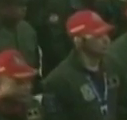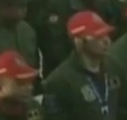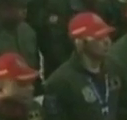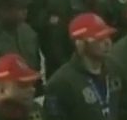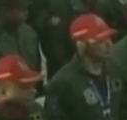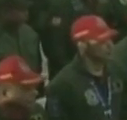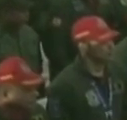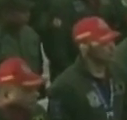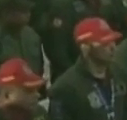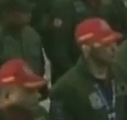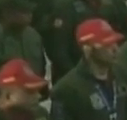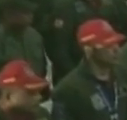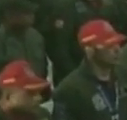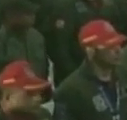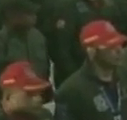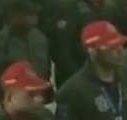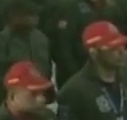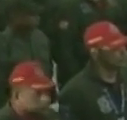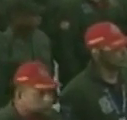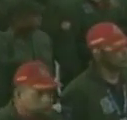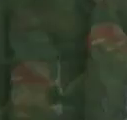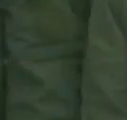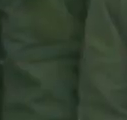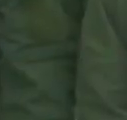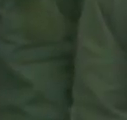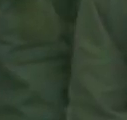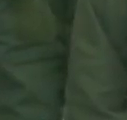Luis del Valle García.